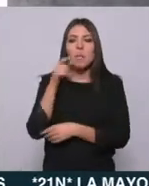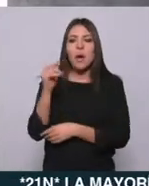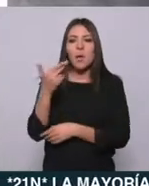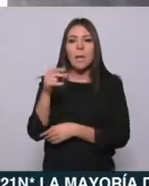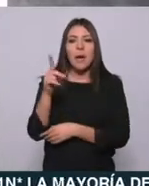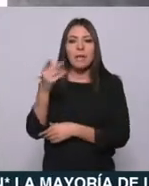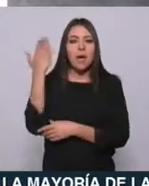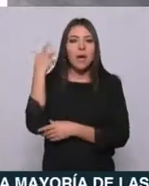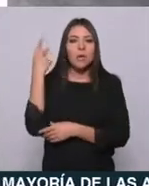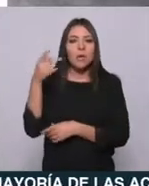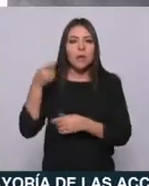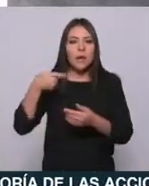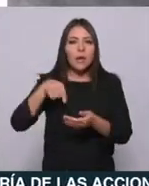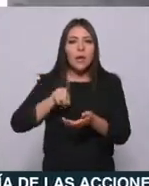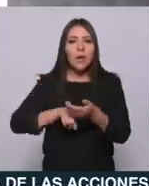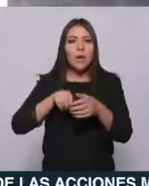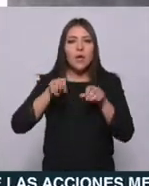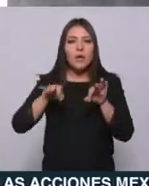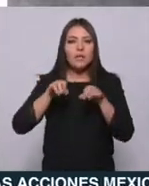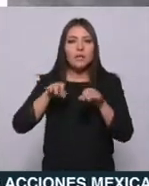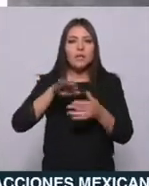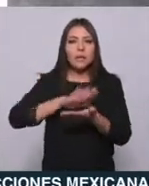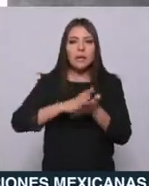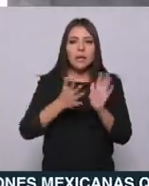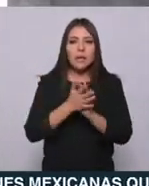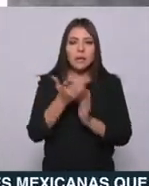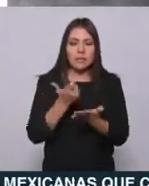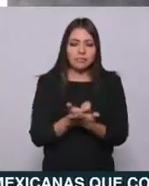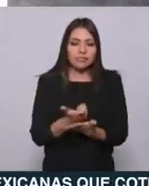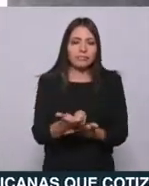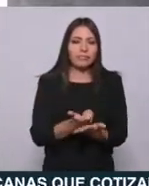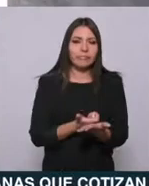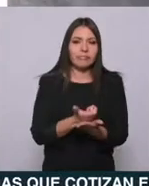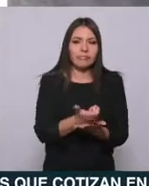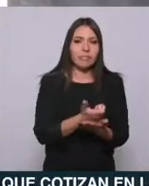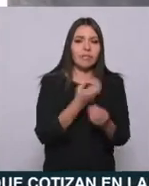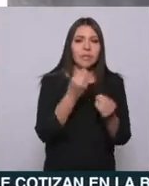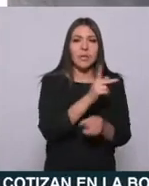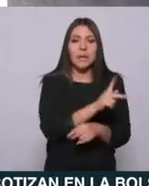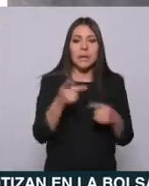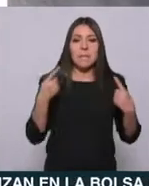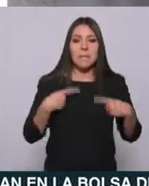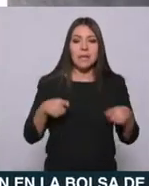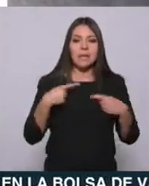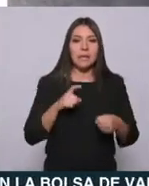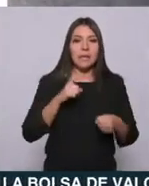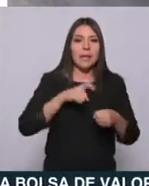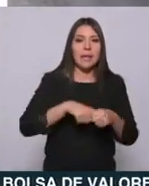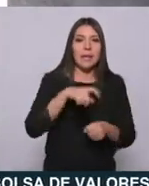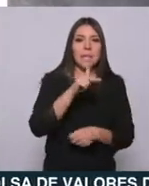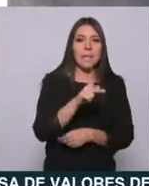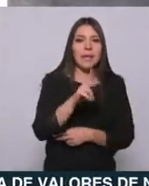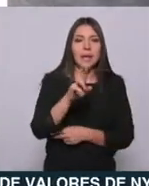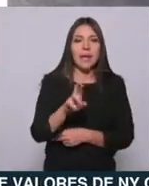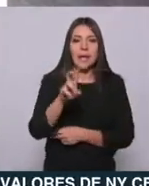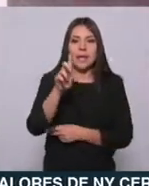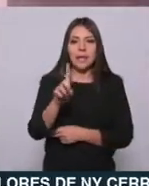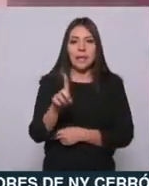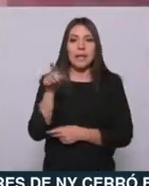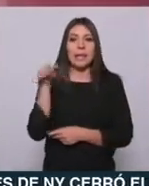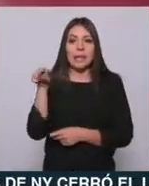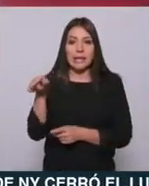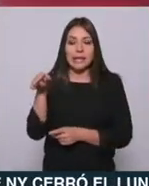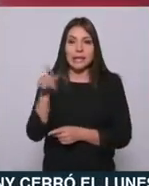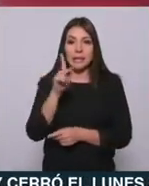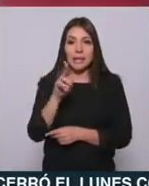sus oficinas en el momento en que entregaba miles de dólares a militantes del PRD, partido que postuló al hoy presidente